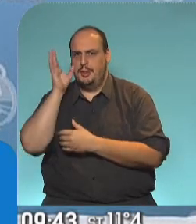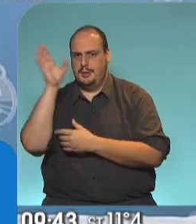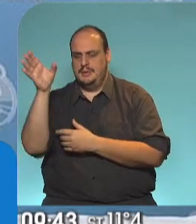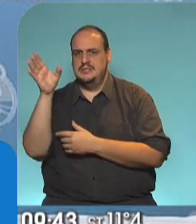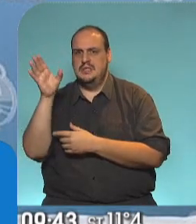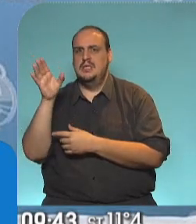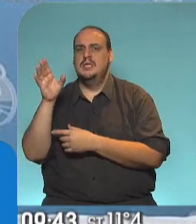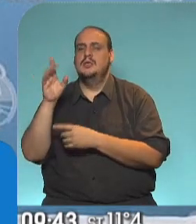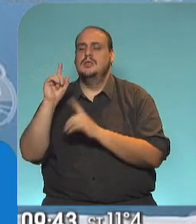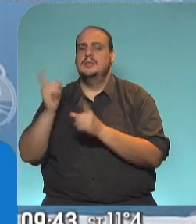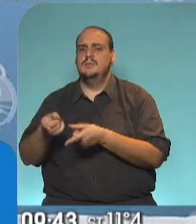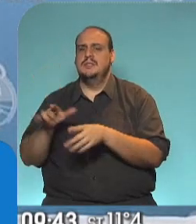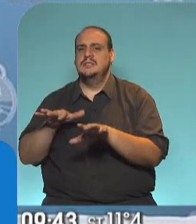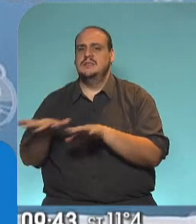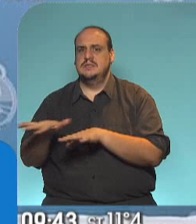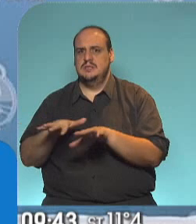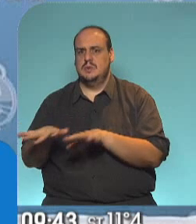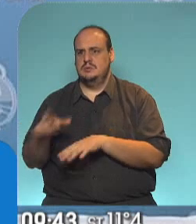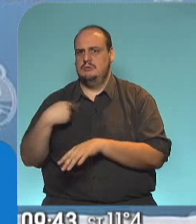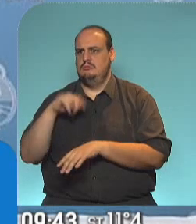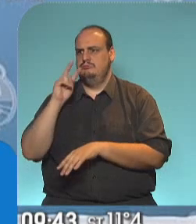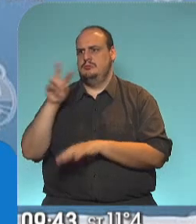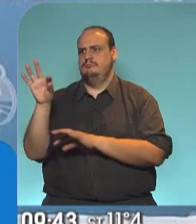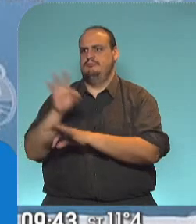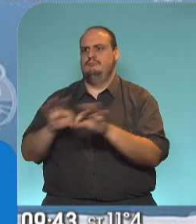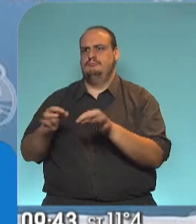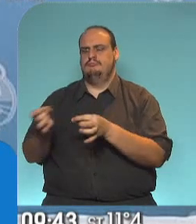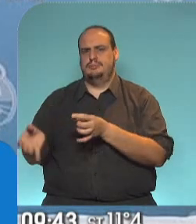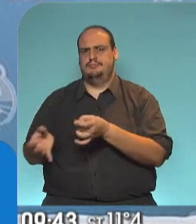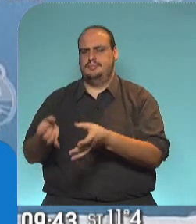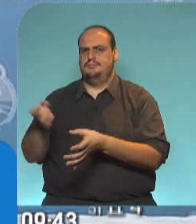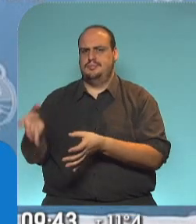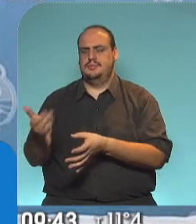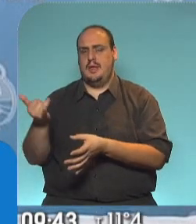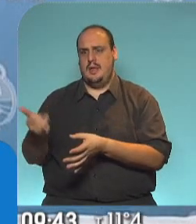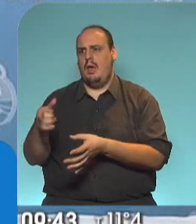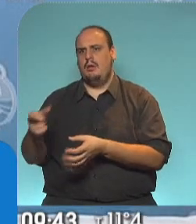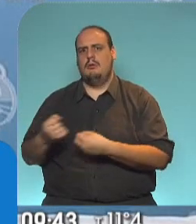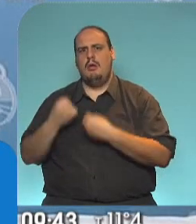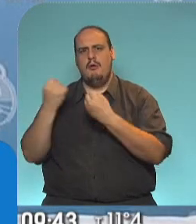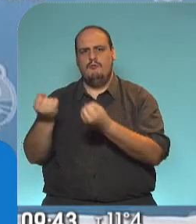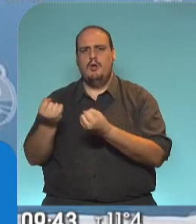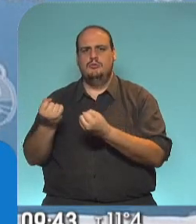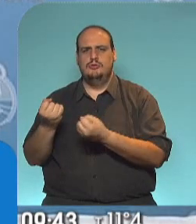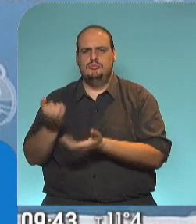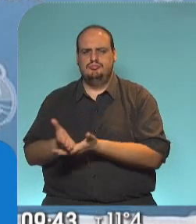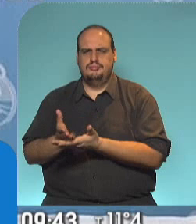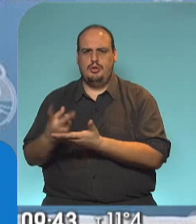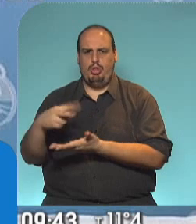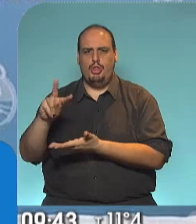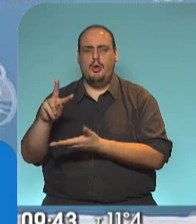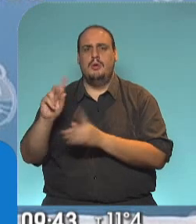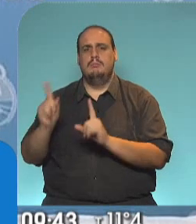situación digamos donde todavía vemos de circulación comunitaria redoblar el esfuerzo para cumplir con las recomendaciones